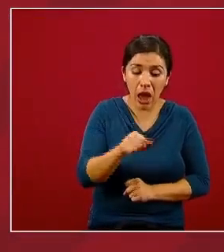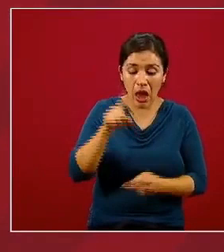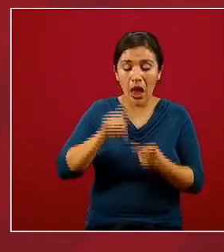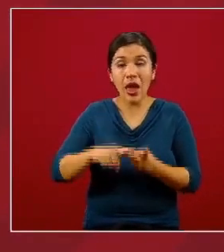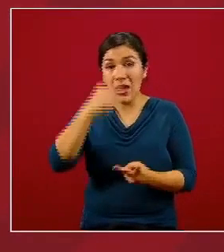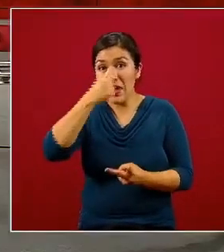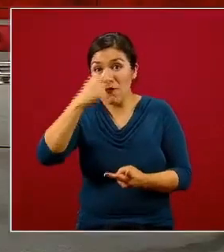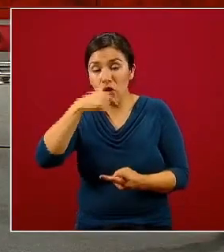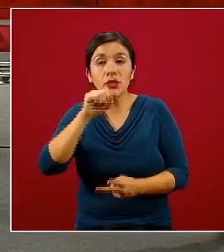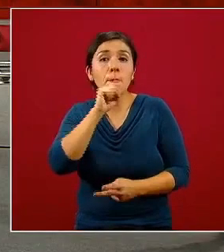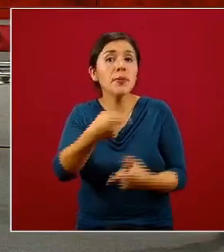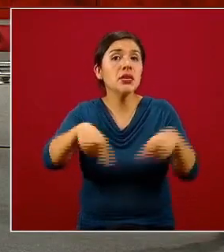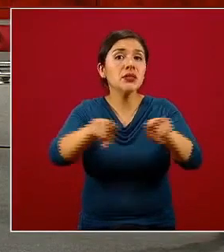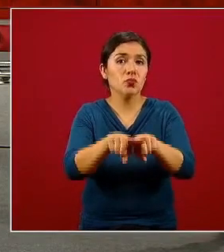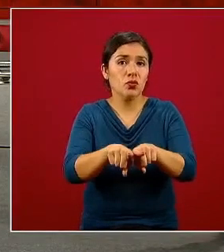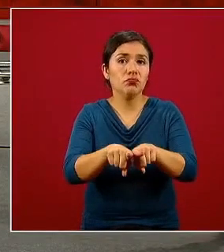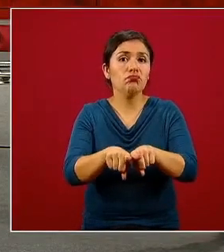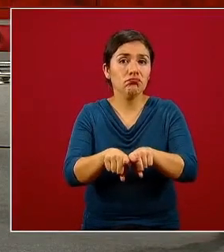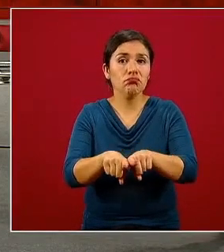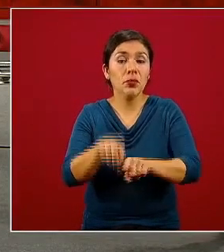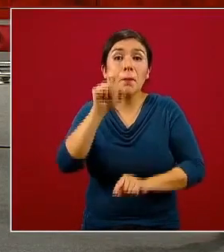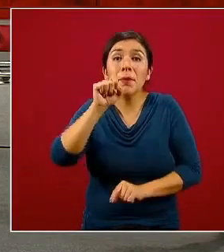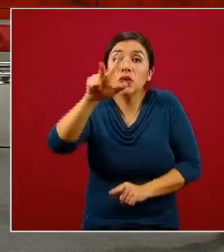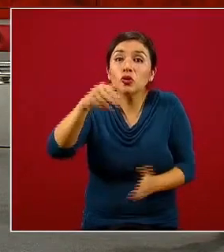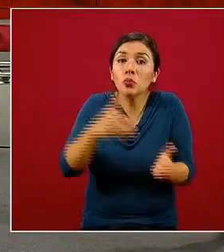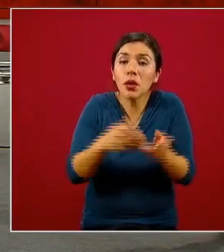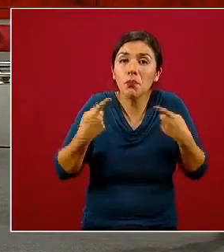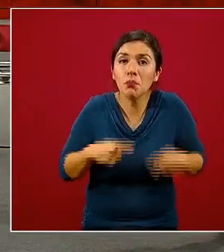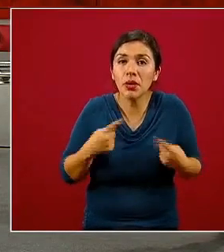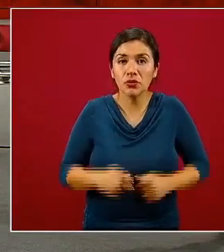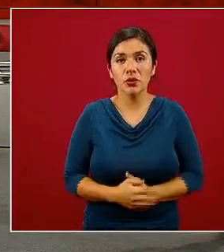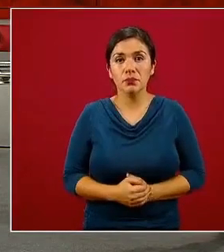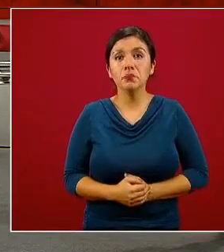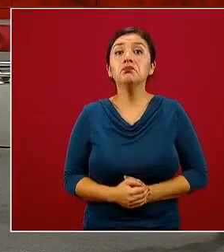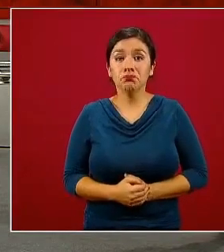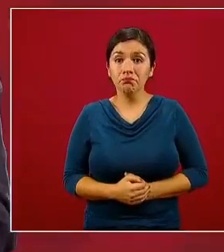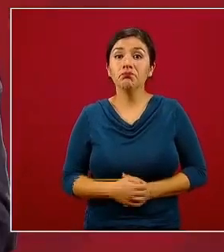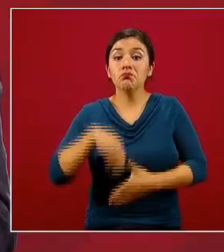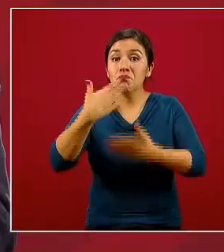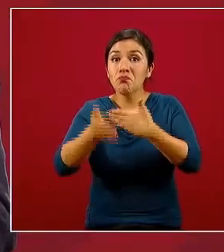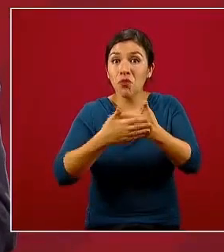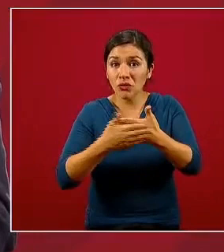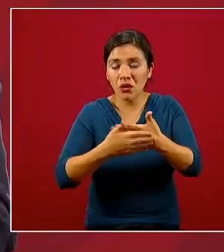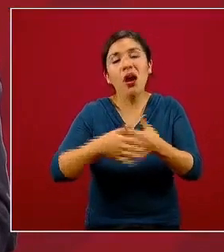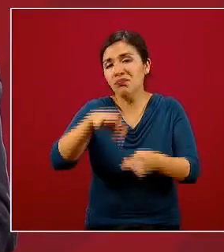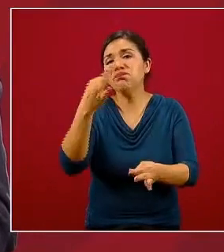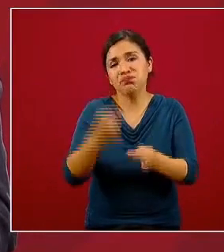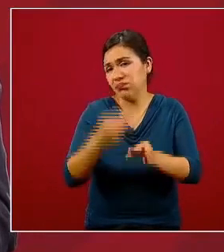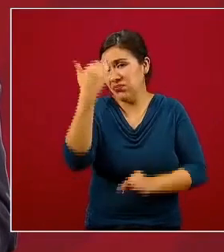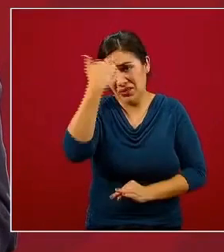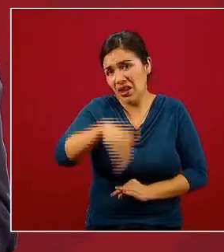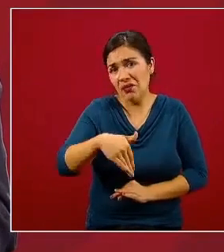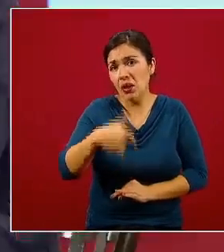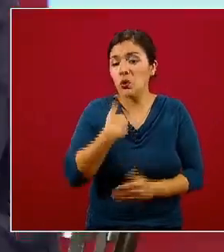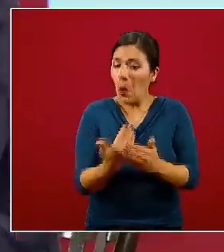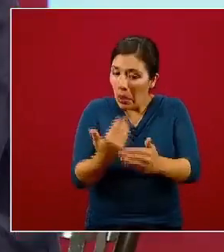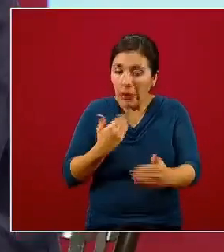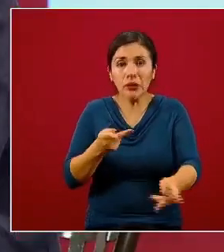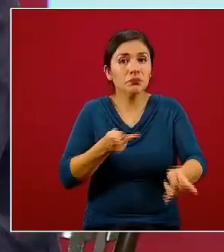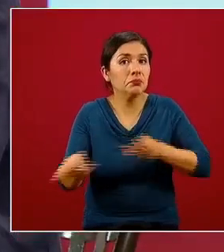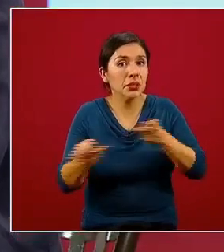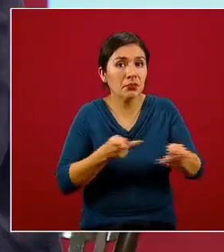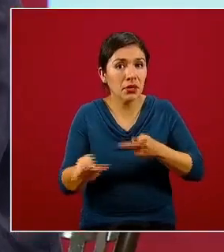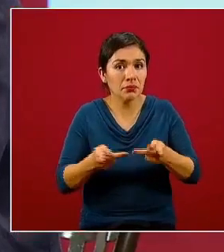categoría, por esta razón, 28,000. Va a venir, lo sabemos y nos estamos preparando para